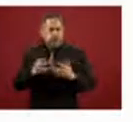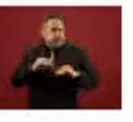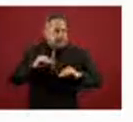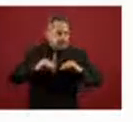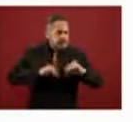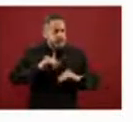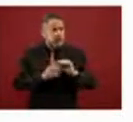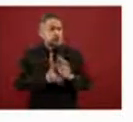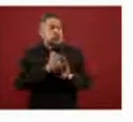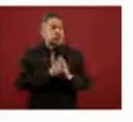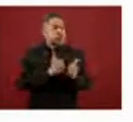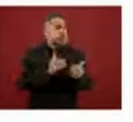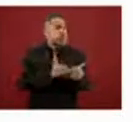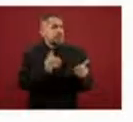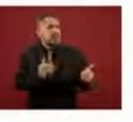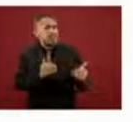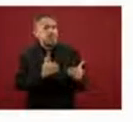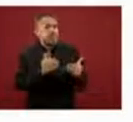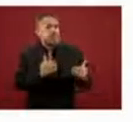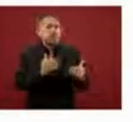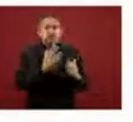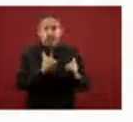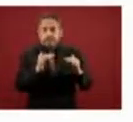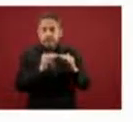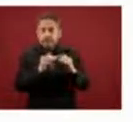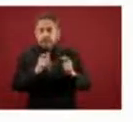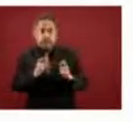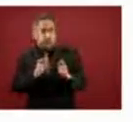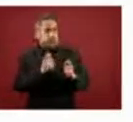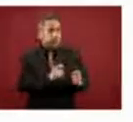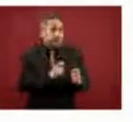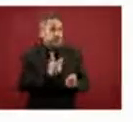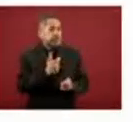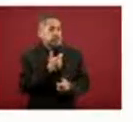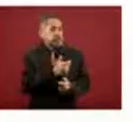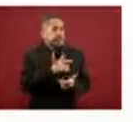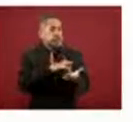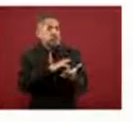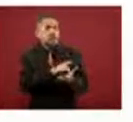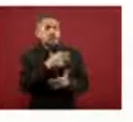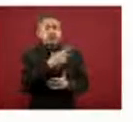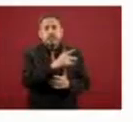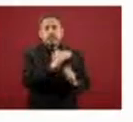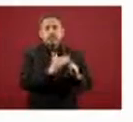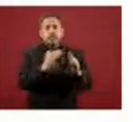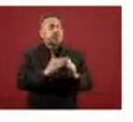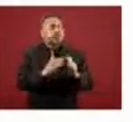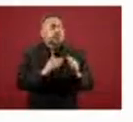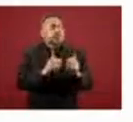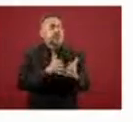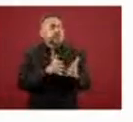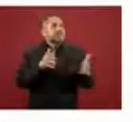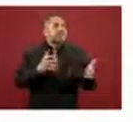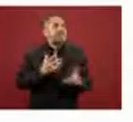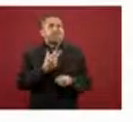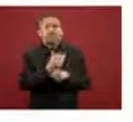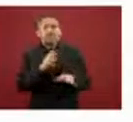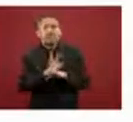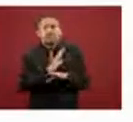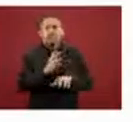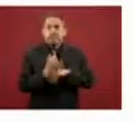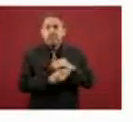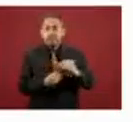mejoramiento, ampliación y sustitución de viviendas dentro de aquellas colonias con mayor rezago. Tenemos en este